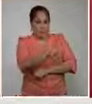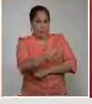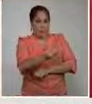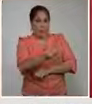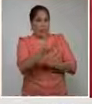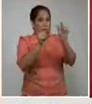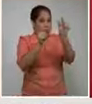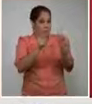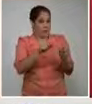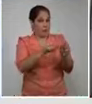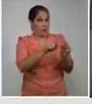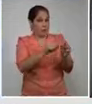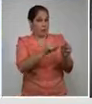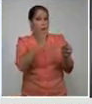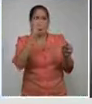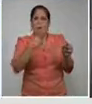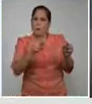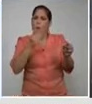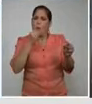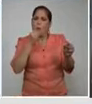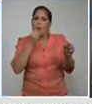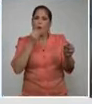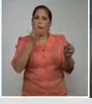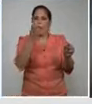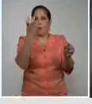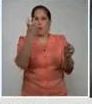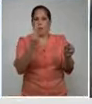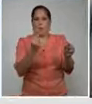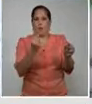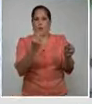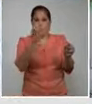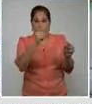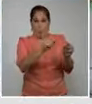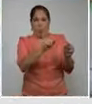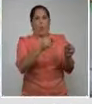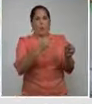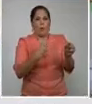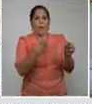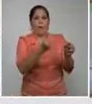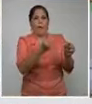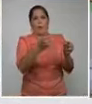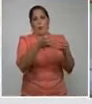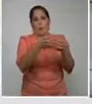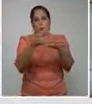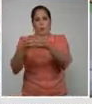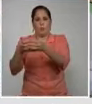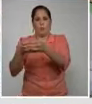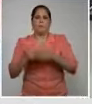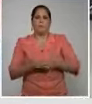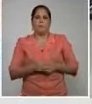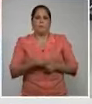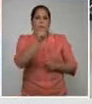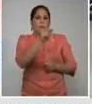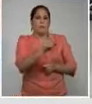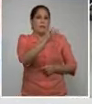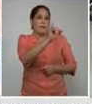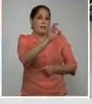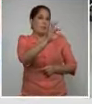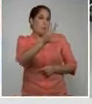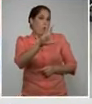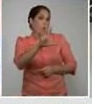clínico tiene un número de inclusión. Y a partir de ese número de inclusión es que se asigna a uno de los grupos. Así que si el individuo es el 658,